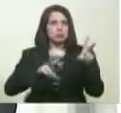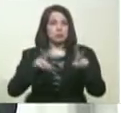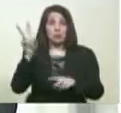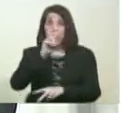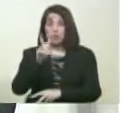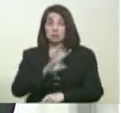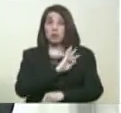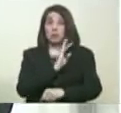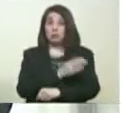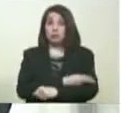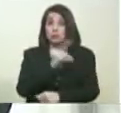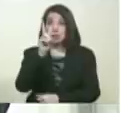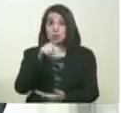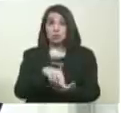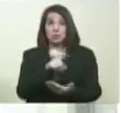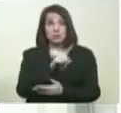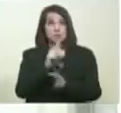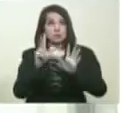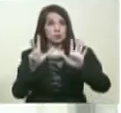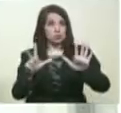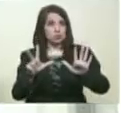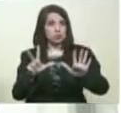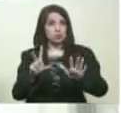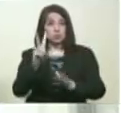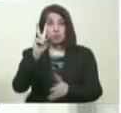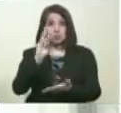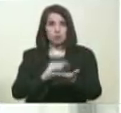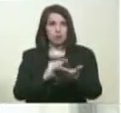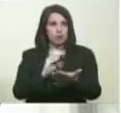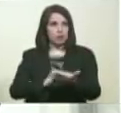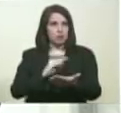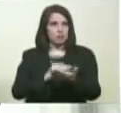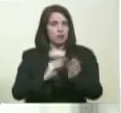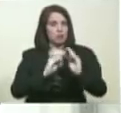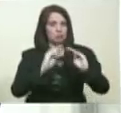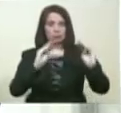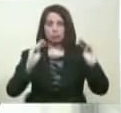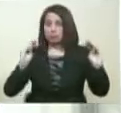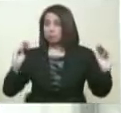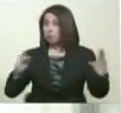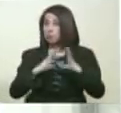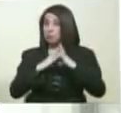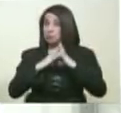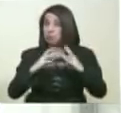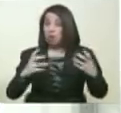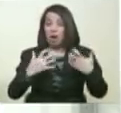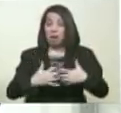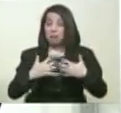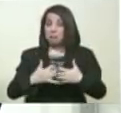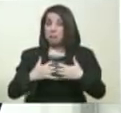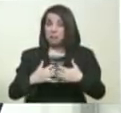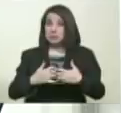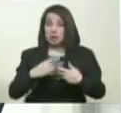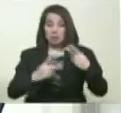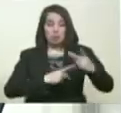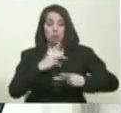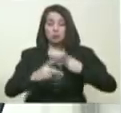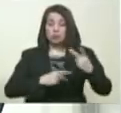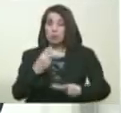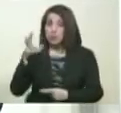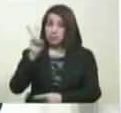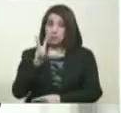2018. Por segunda vez, presidente, hemos convocado a todos los sectores y a las fuerzas productivas de